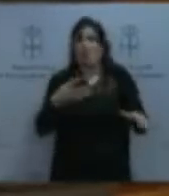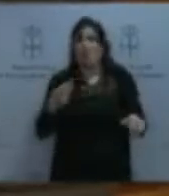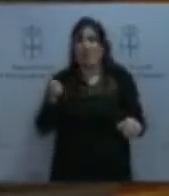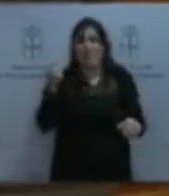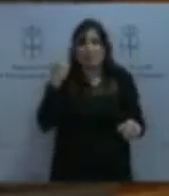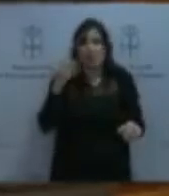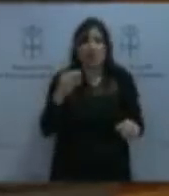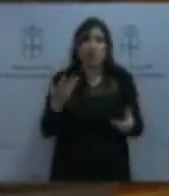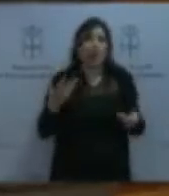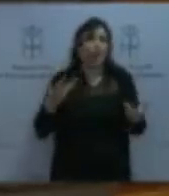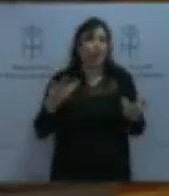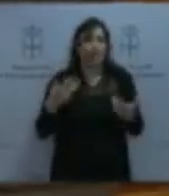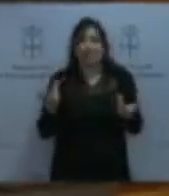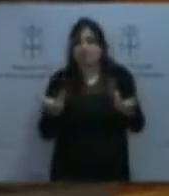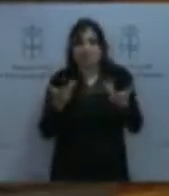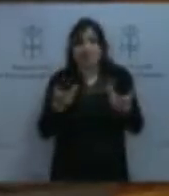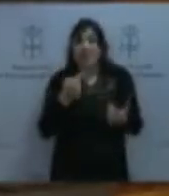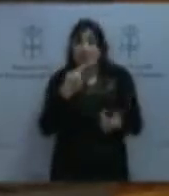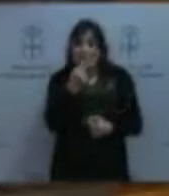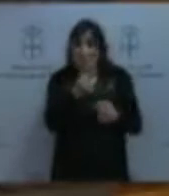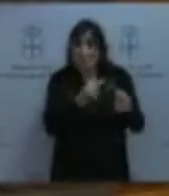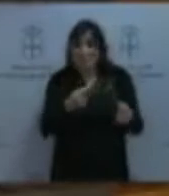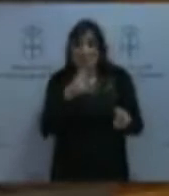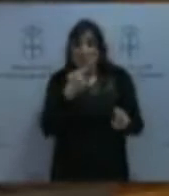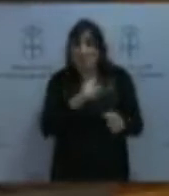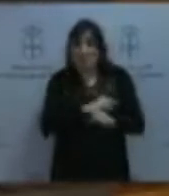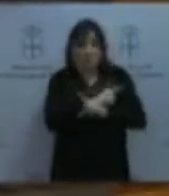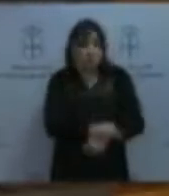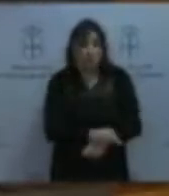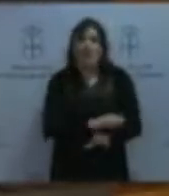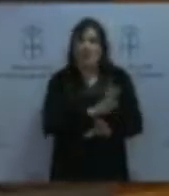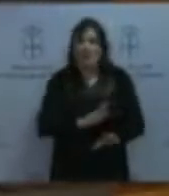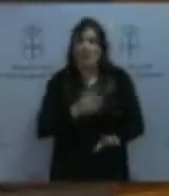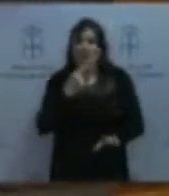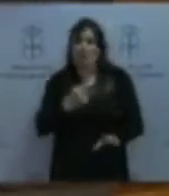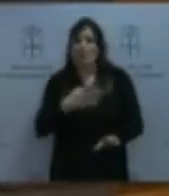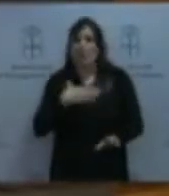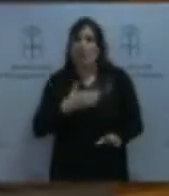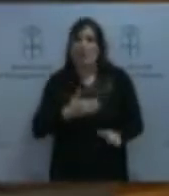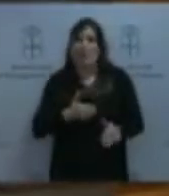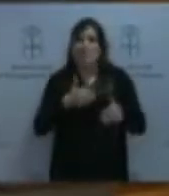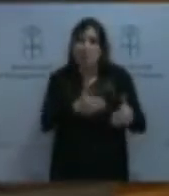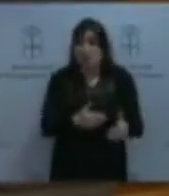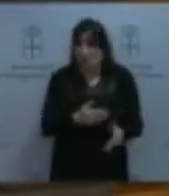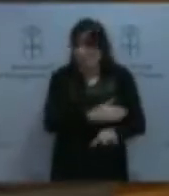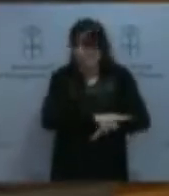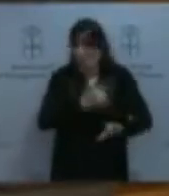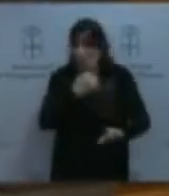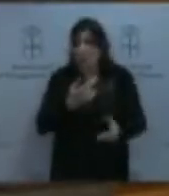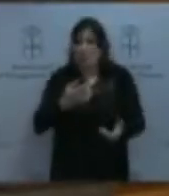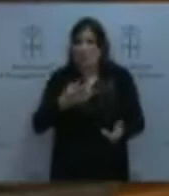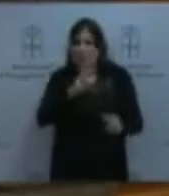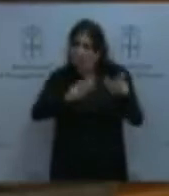sin embargo, se demostró que podía llegar mucho más lejos de los que decía un gobierno. También van